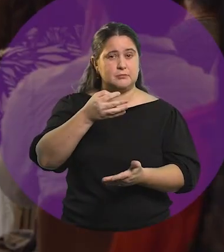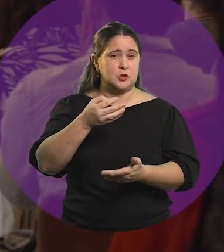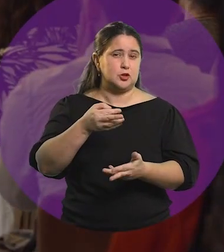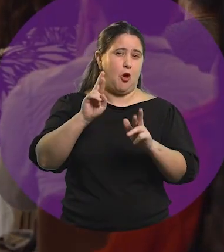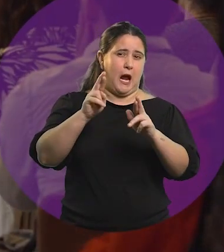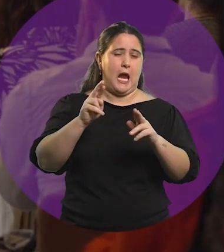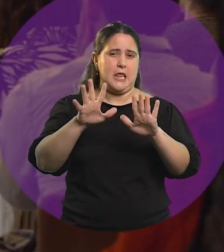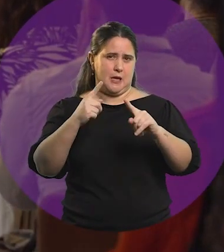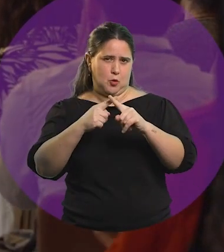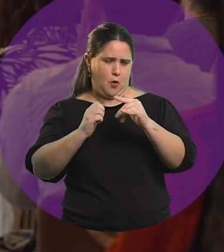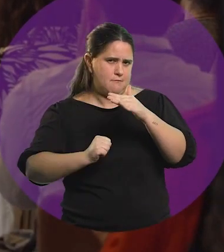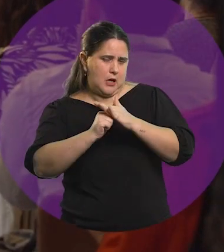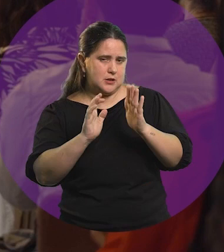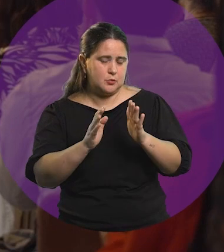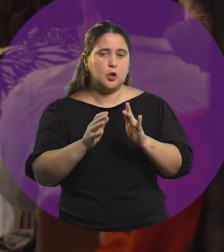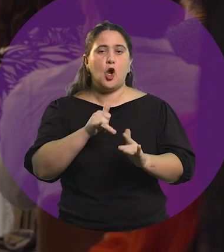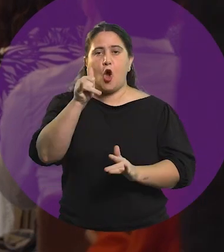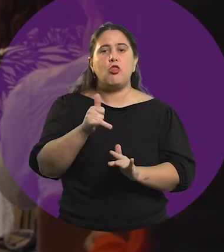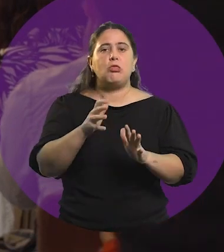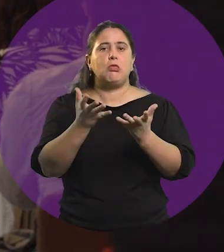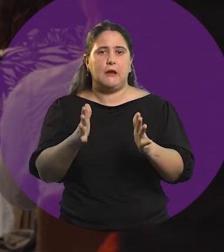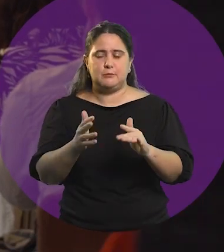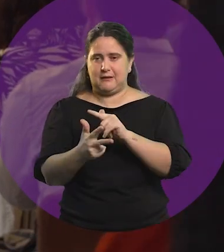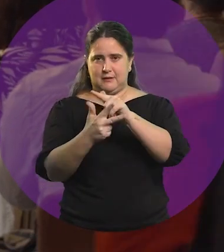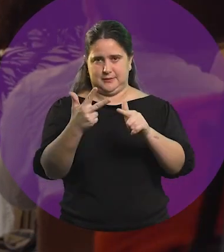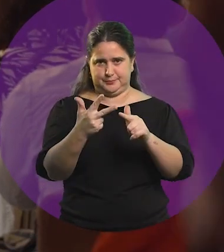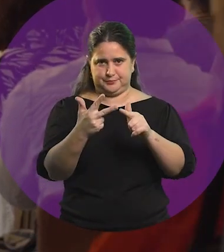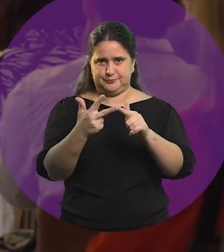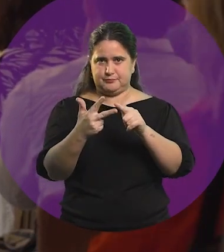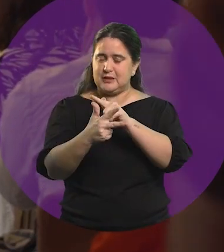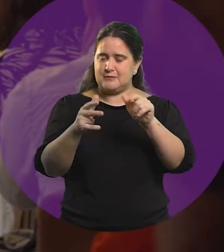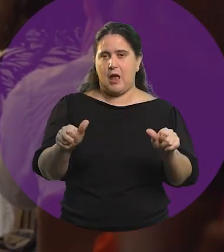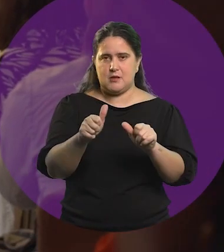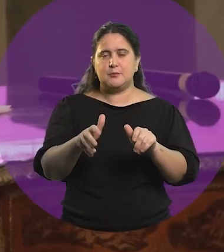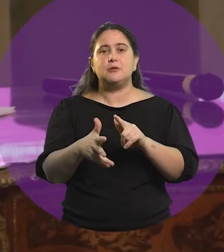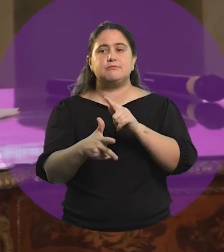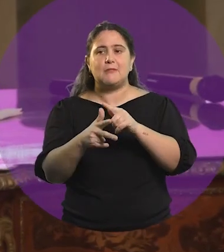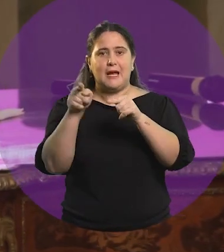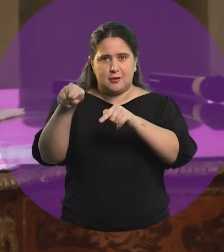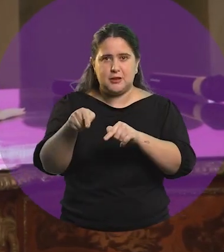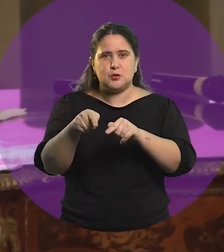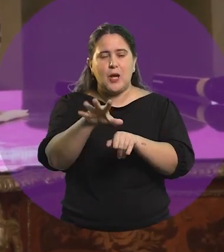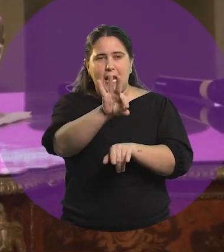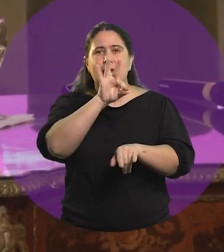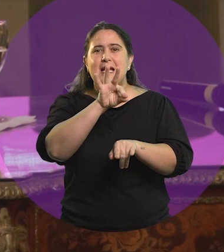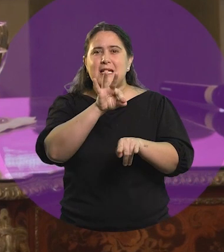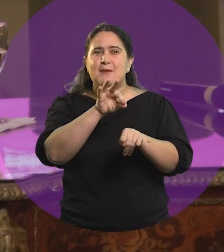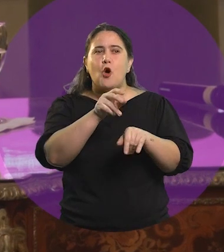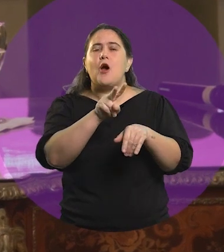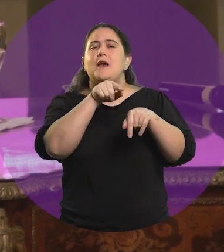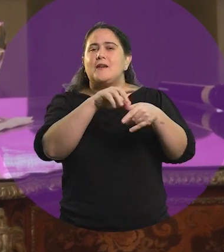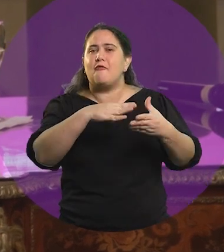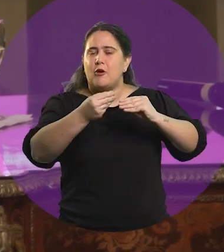de no más de 10 minutos, lo que queremos es contarles 3 cosas, ¿sí?, que estamos haciendo. Primero es esto de por qué elegimos usar